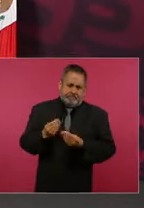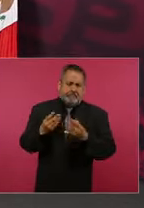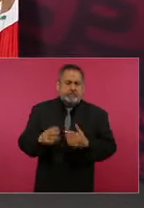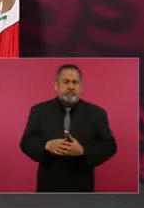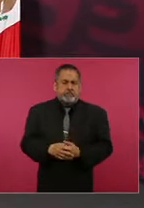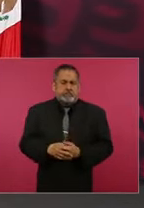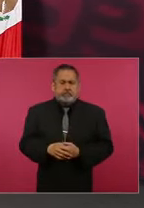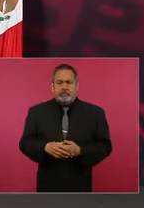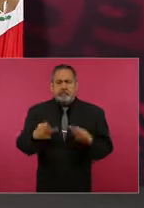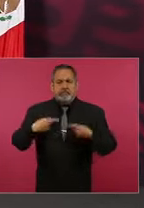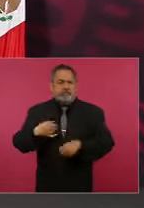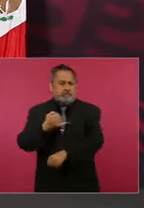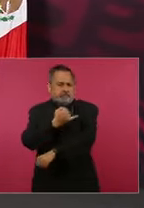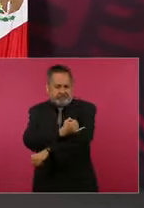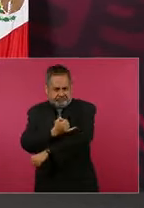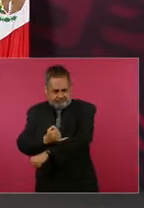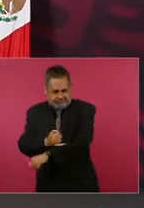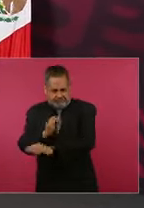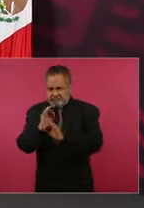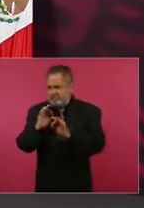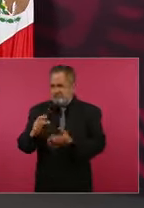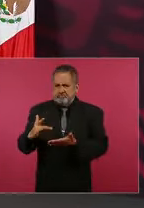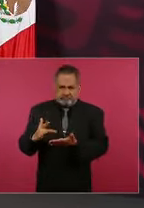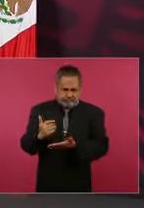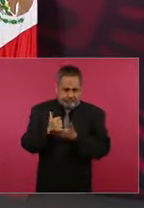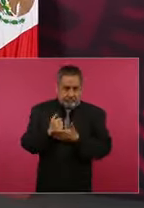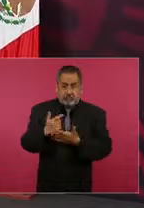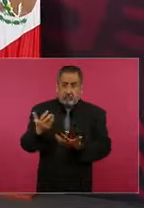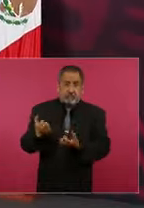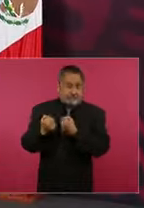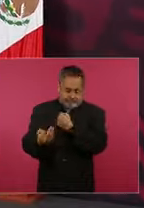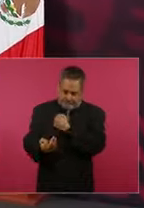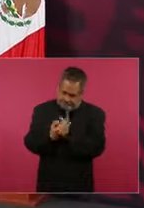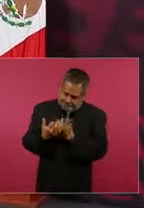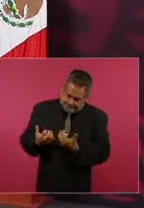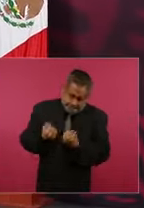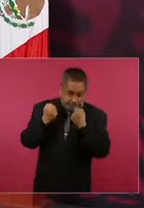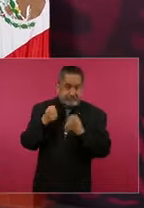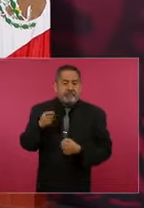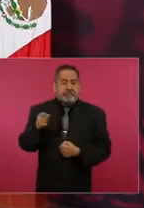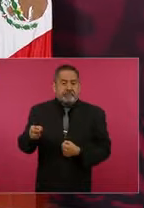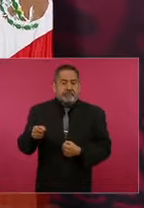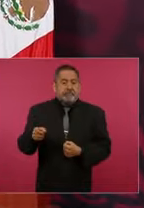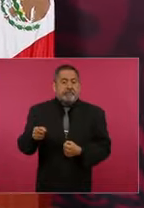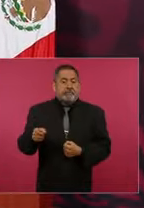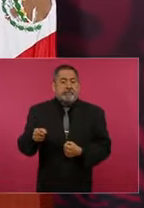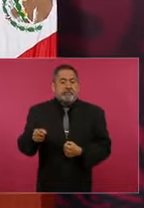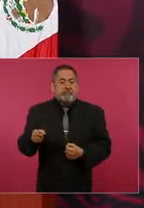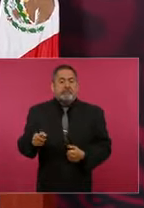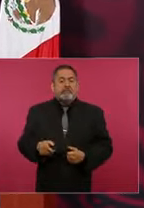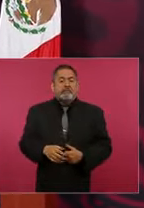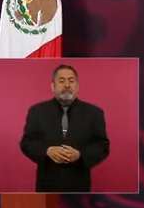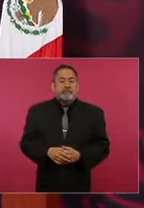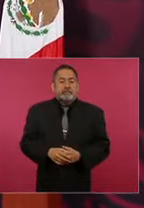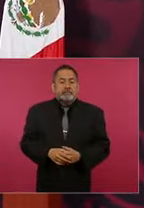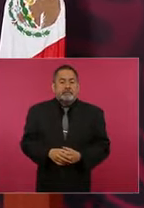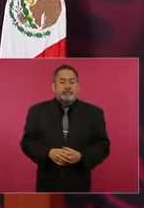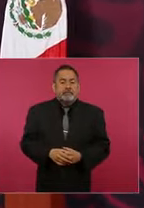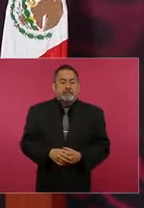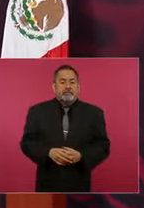La gente de Iztapalapa me sacó adelante cuando la…